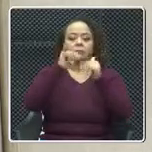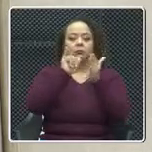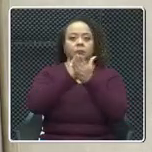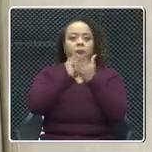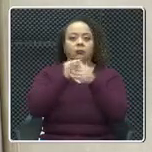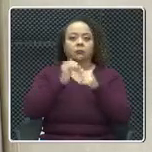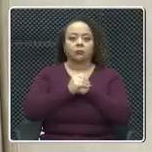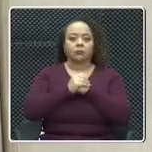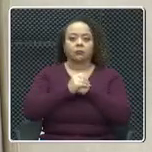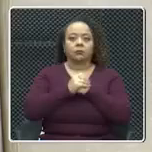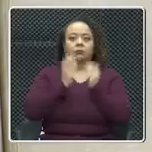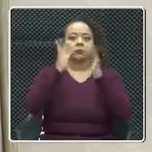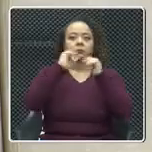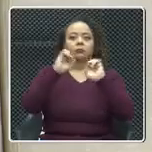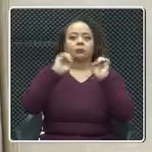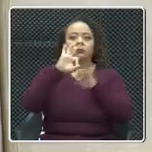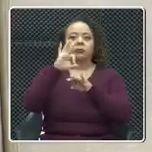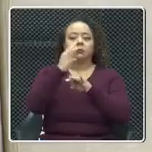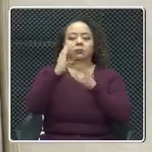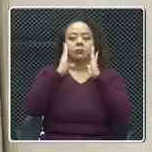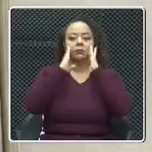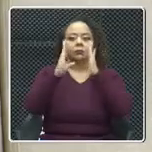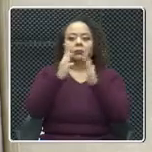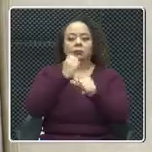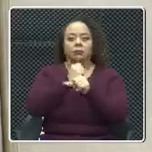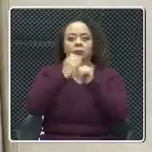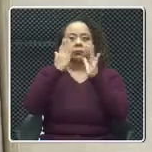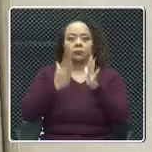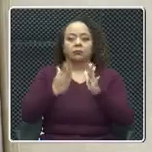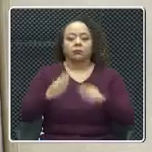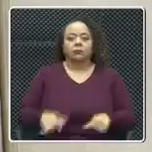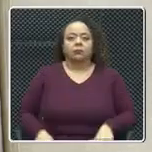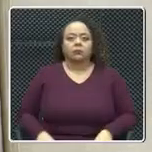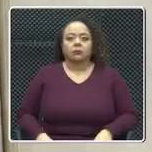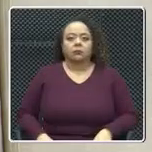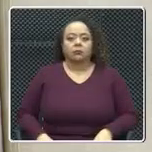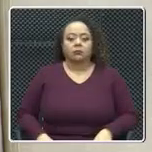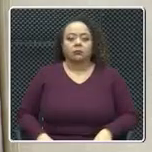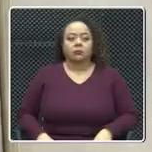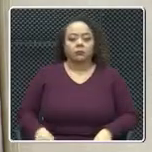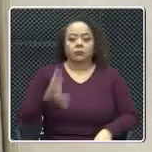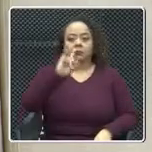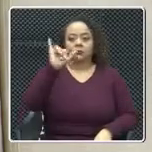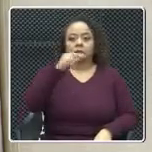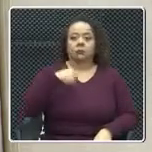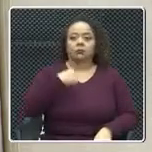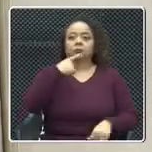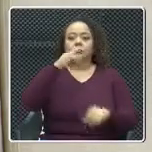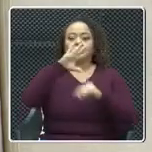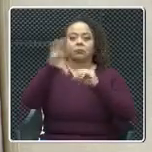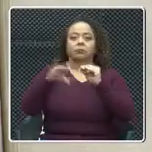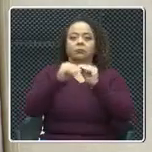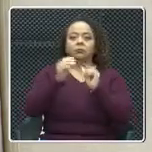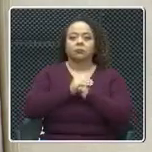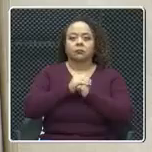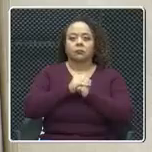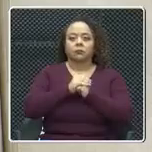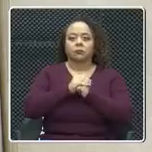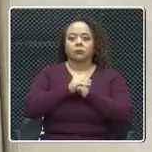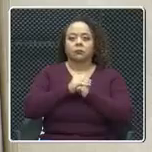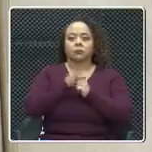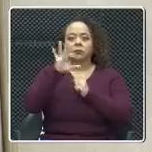digamos, ninguna forma de atender a un trabajador, ¿verdad? Okay, muy y, bien. Como les digo, complementado de la forma correcta